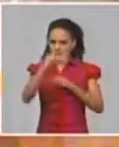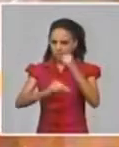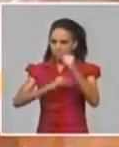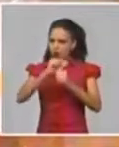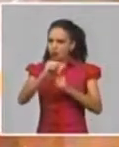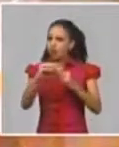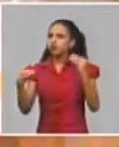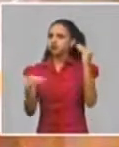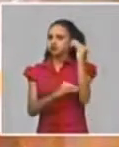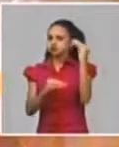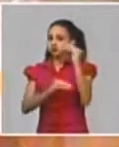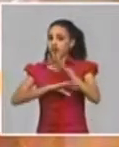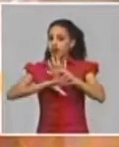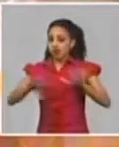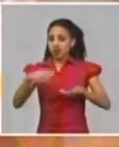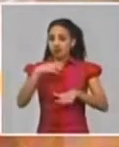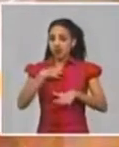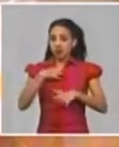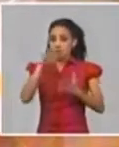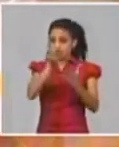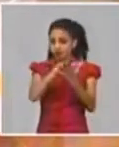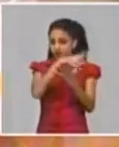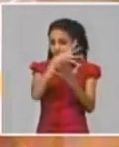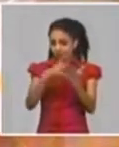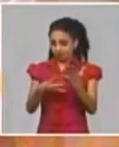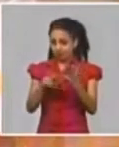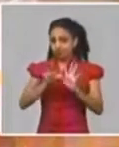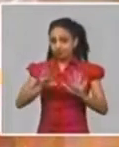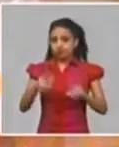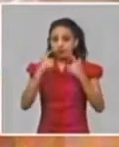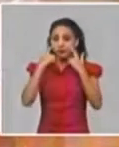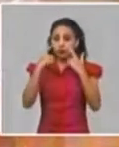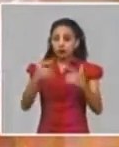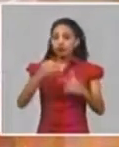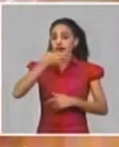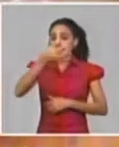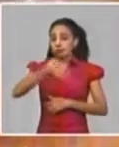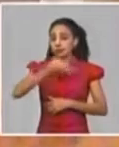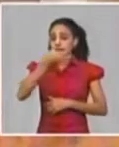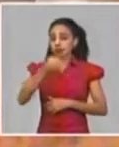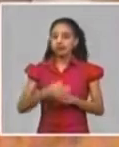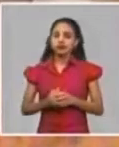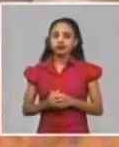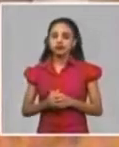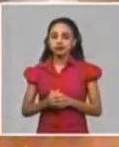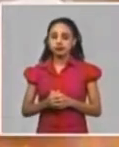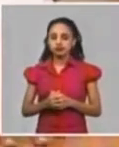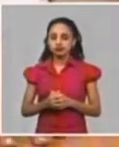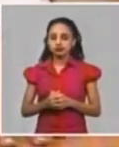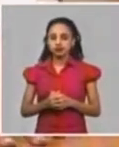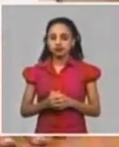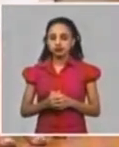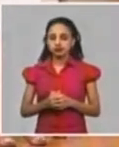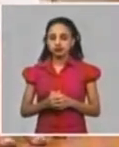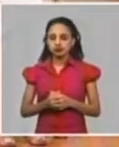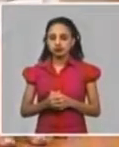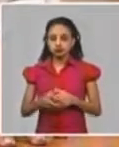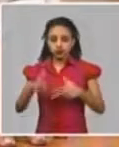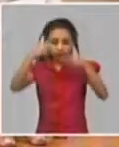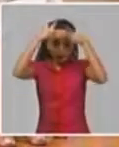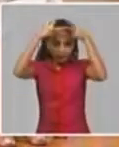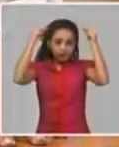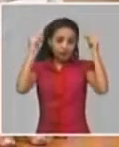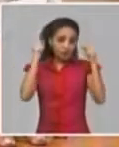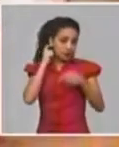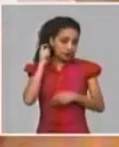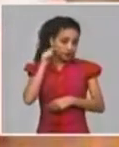tenemos estadísticas, por supuesto. Mire, es importante decir que las enfermeras, por ejemplo, la brigada médica que fue a Barbados, que